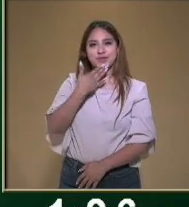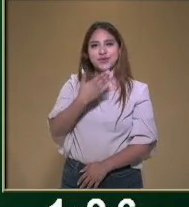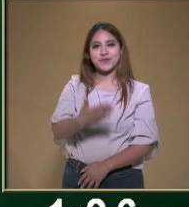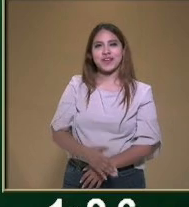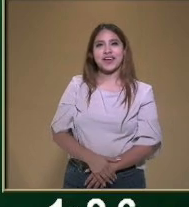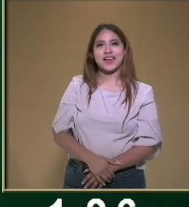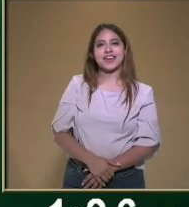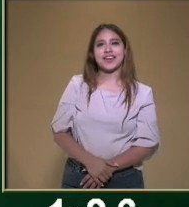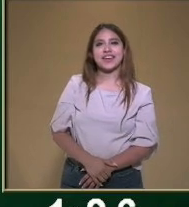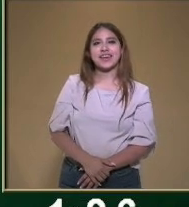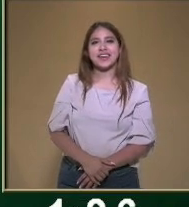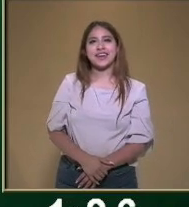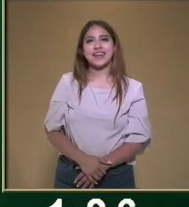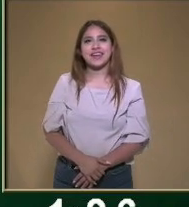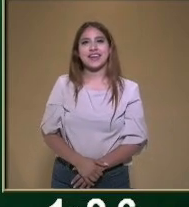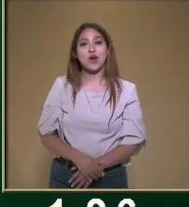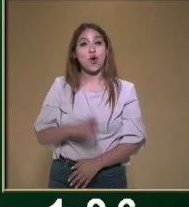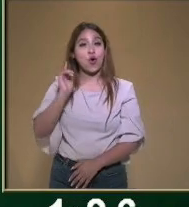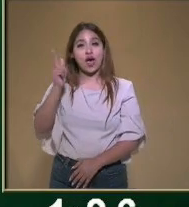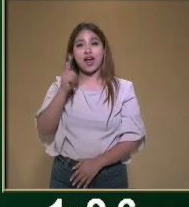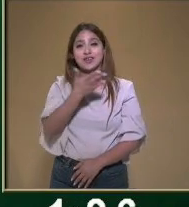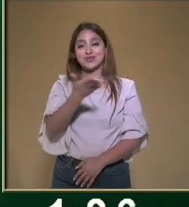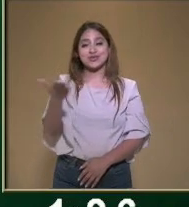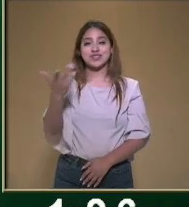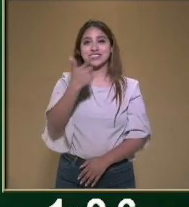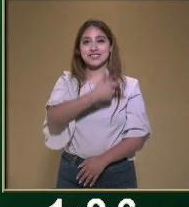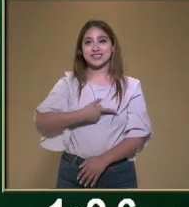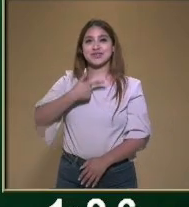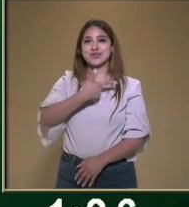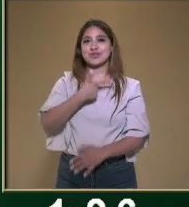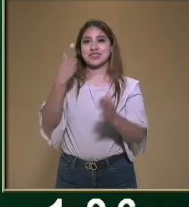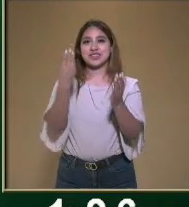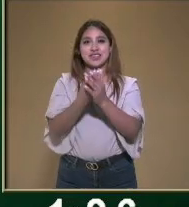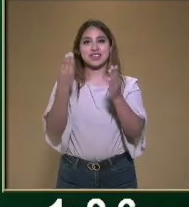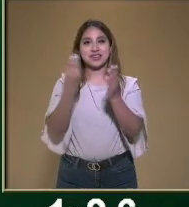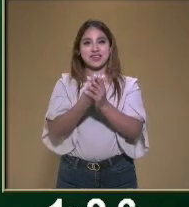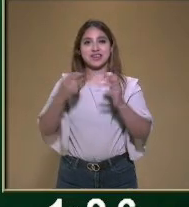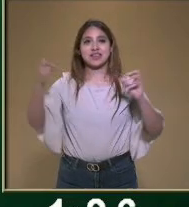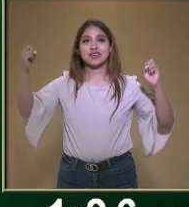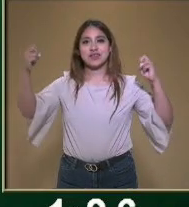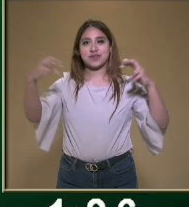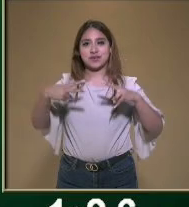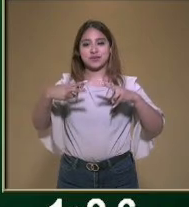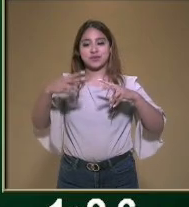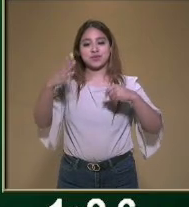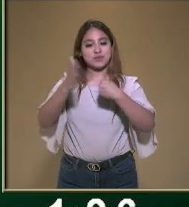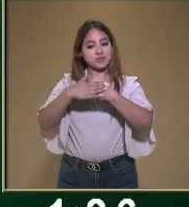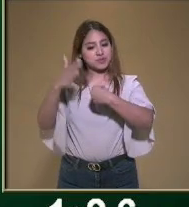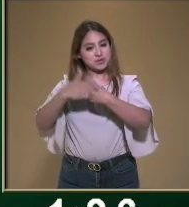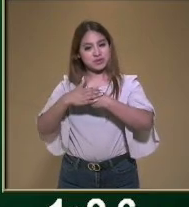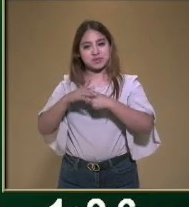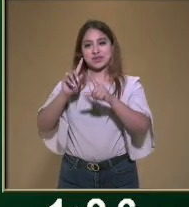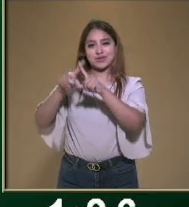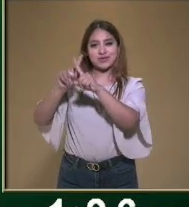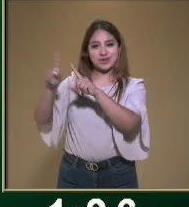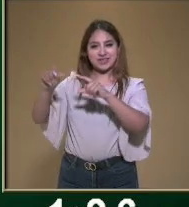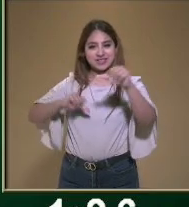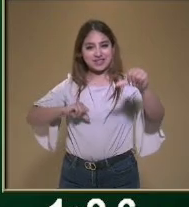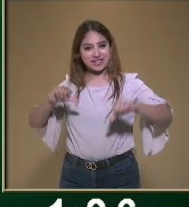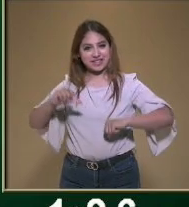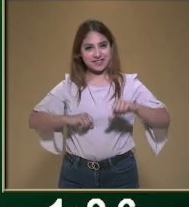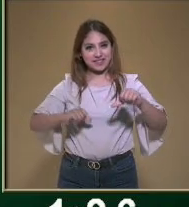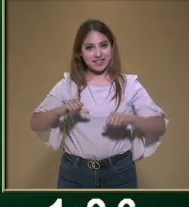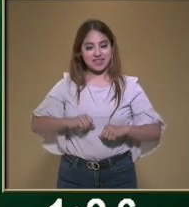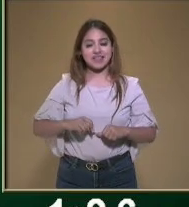Bueno, y esperemos que les haya gustado esta clase. Nos vemos en la siguiente clase con más actividades de lengua